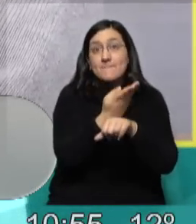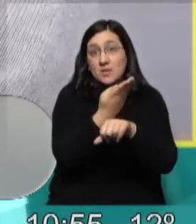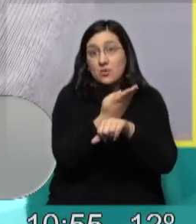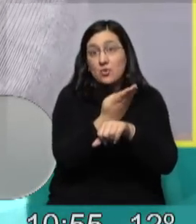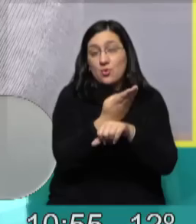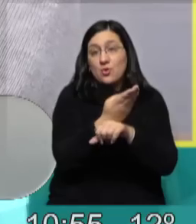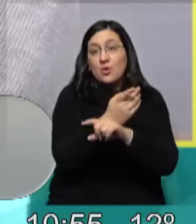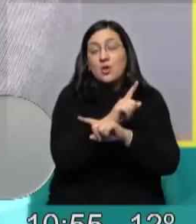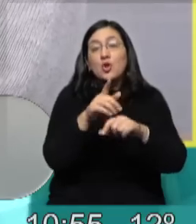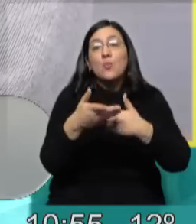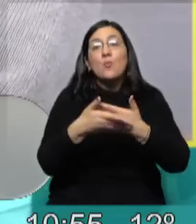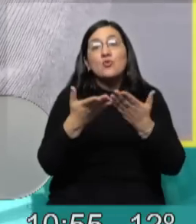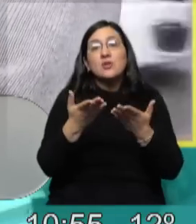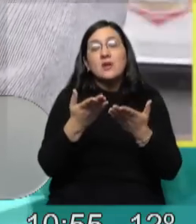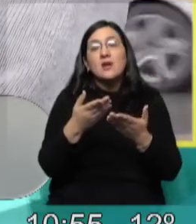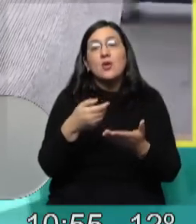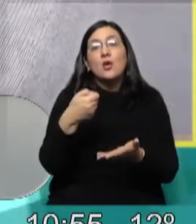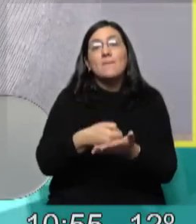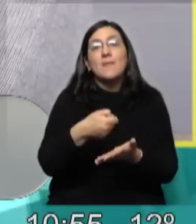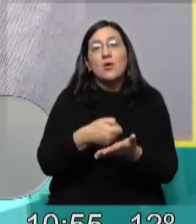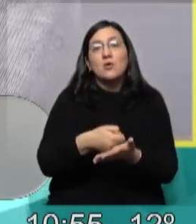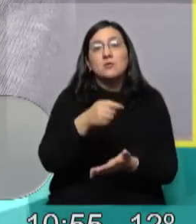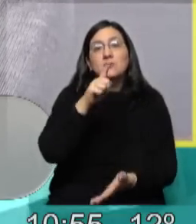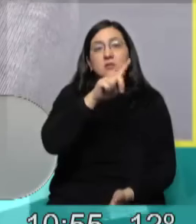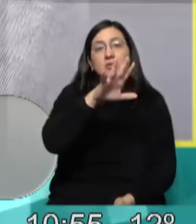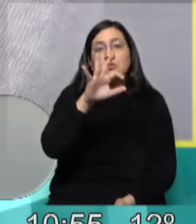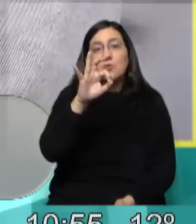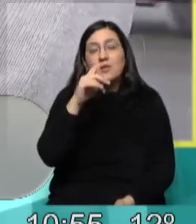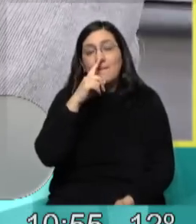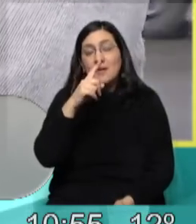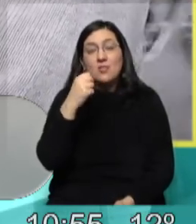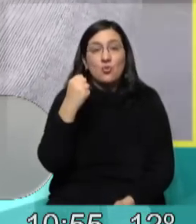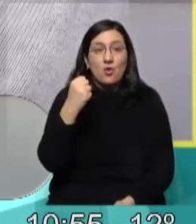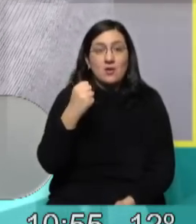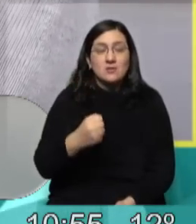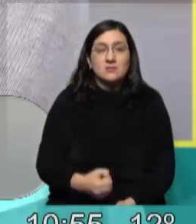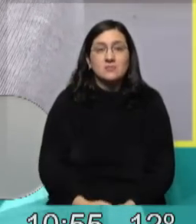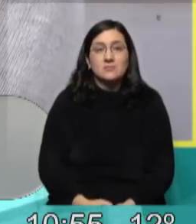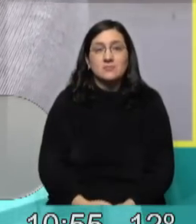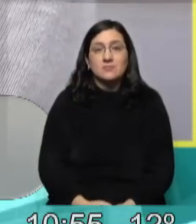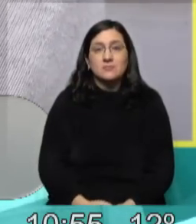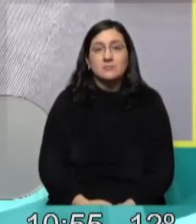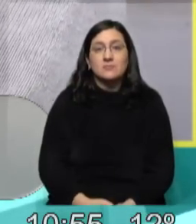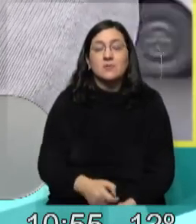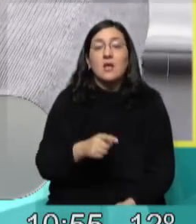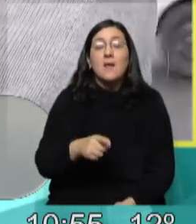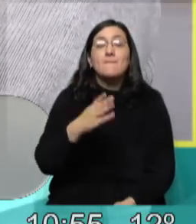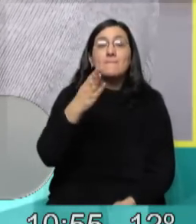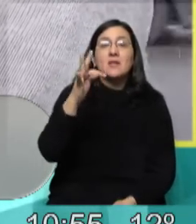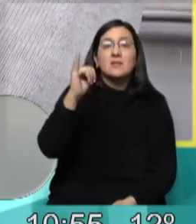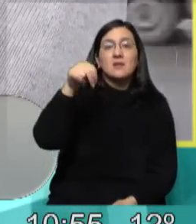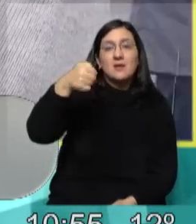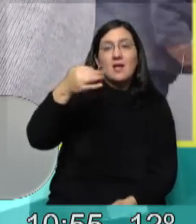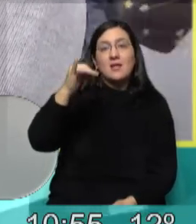que no se revelara la cifra del contrato, que son unos $150,000. En el caso de Pettinati son estos $60,000 por